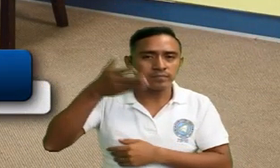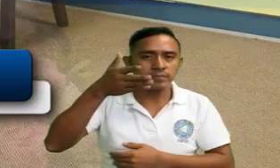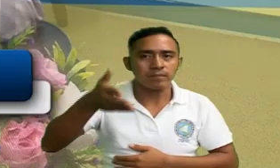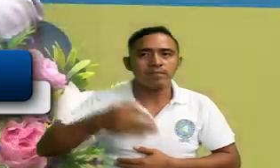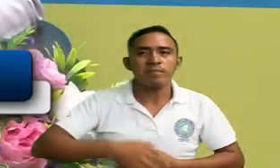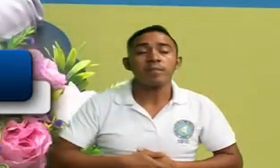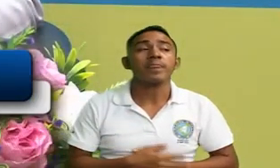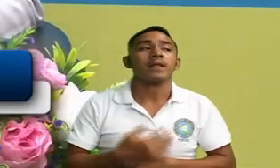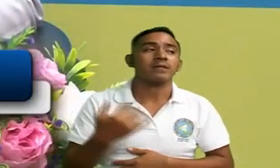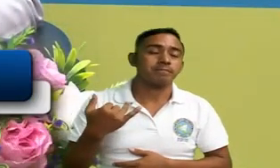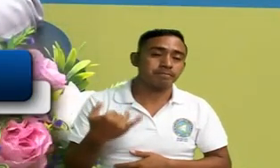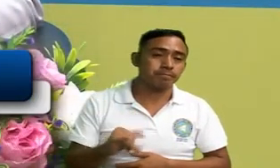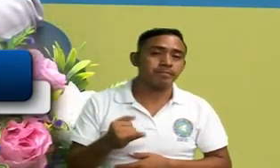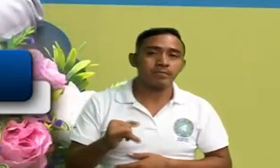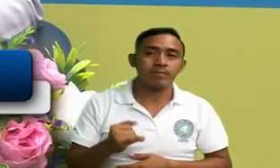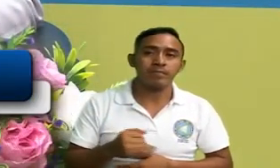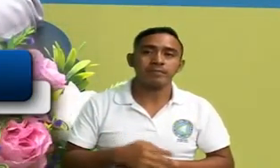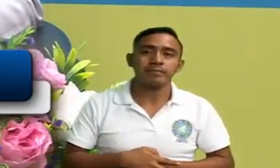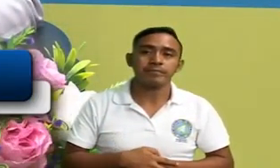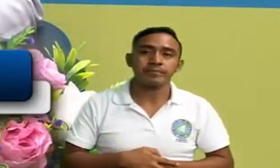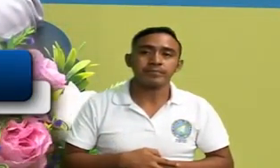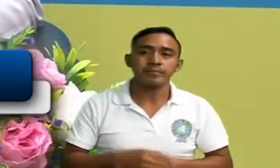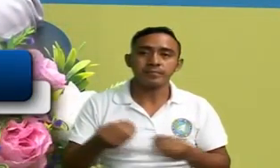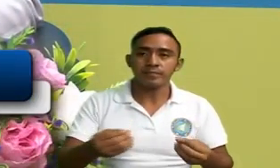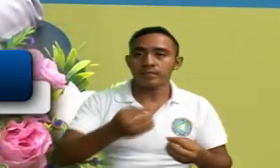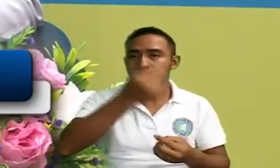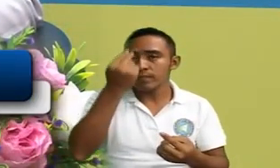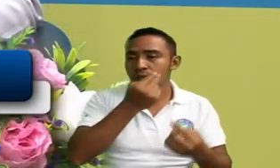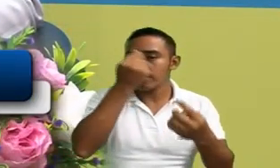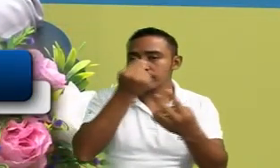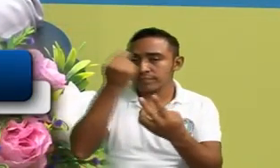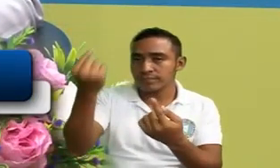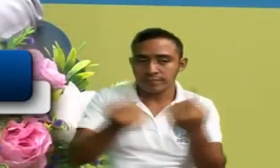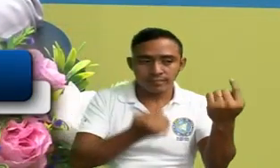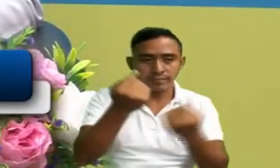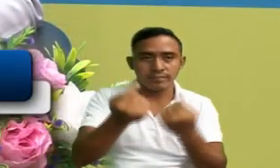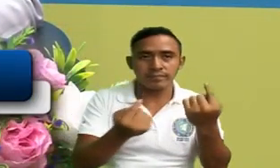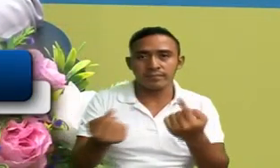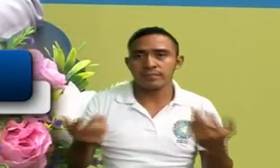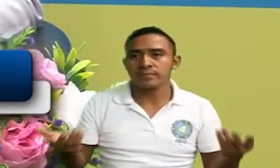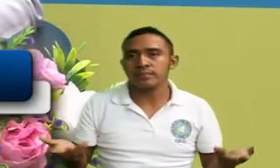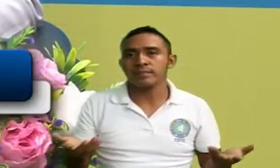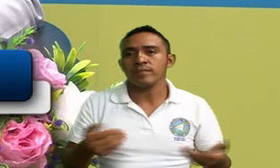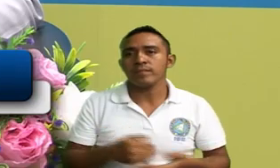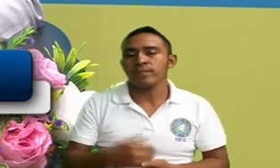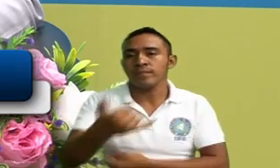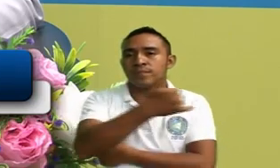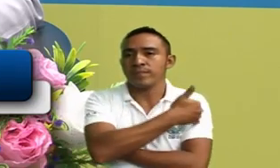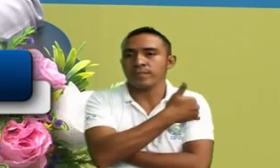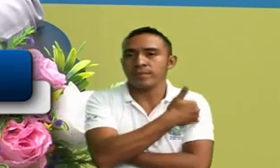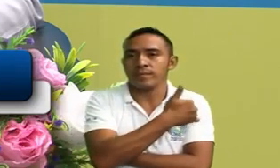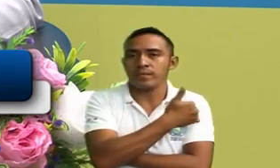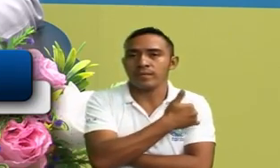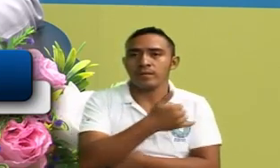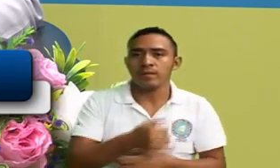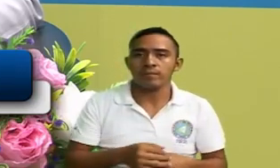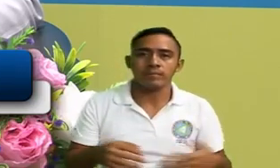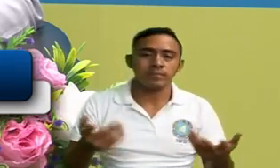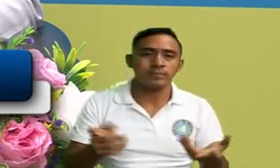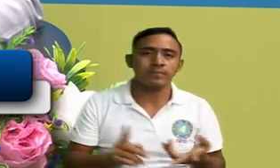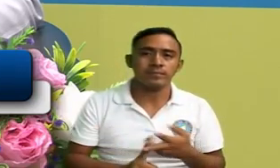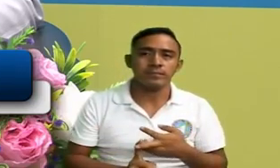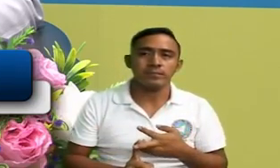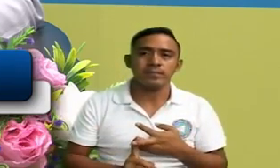es común, generalmente la consulta muchas veces se llena, no tanto tal vez en los hospitales de segundo nivel de